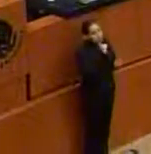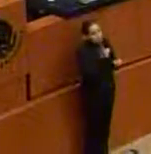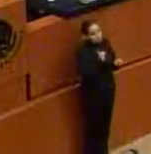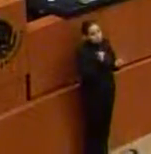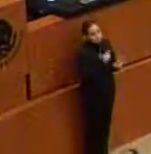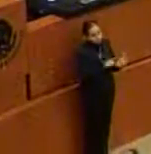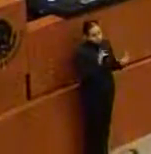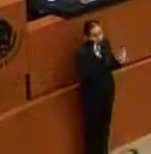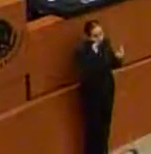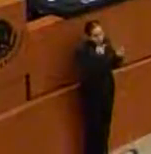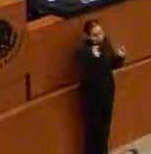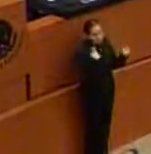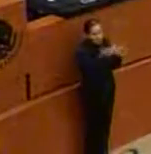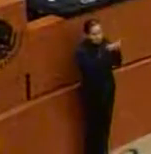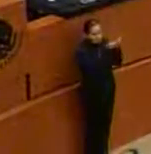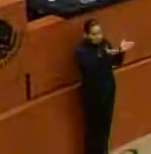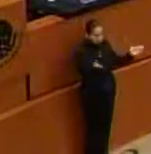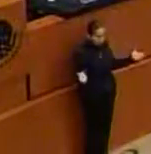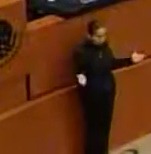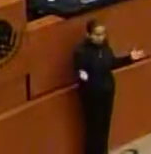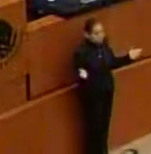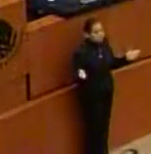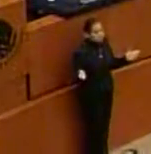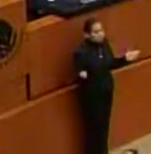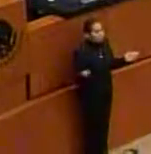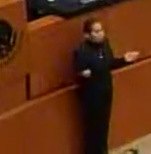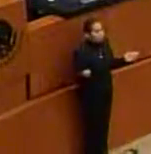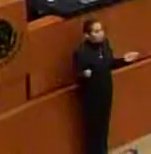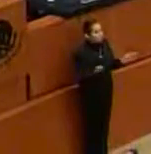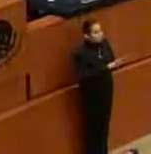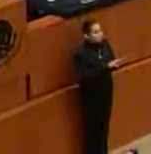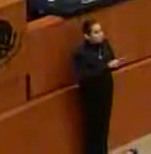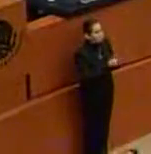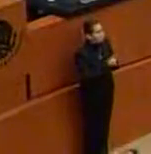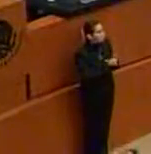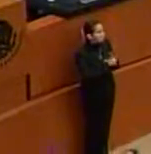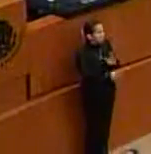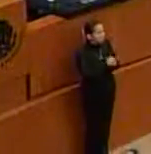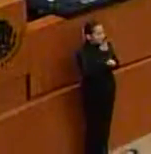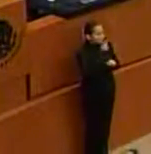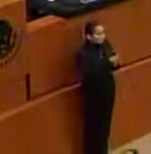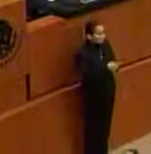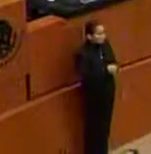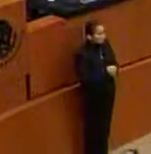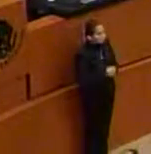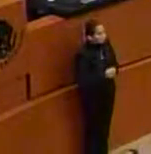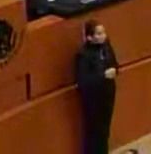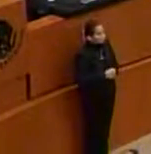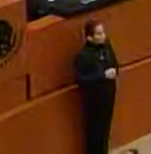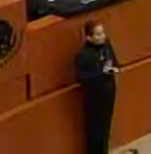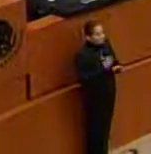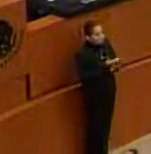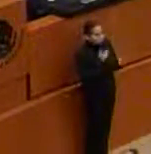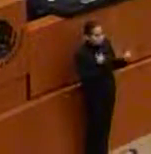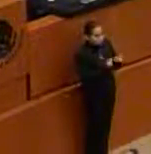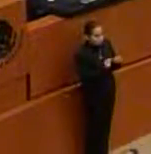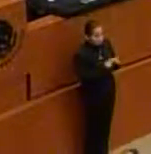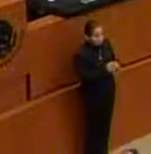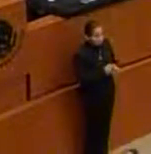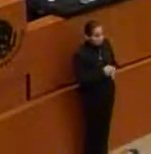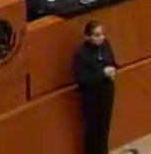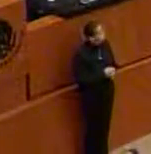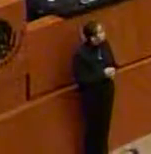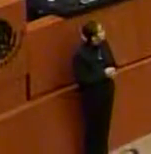particularmente si nos vamos a un rango más amplio, pues como les mostraré a continuación muy